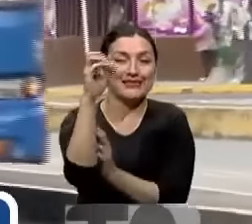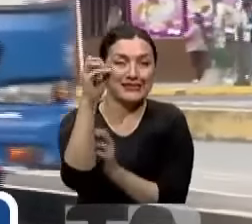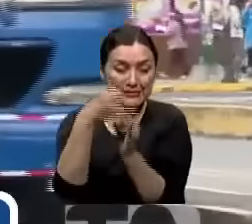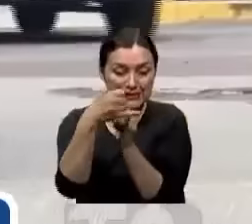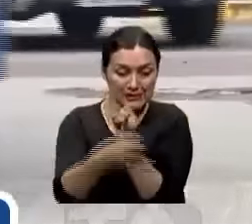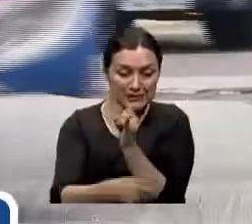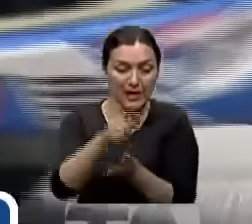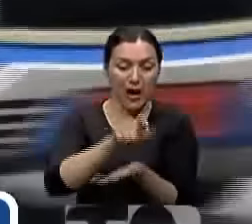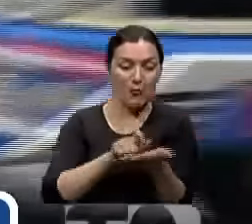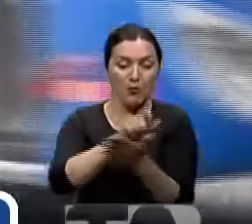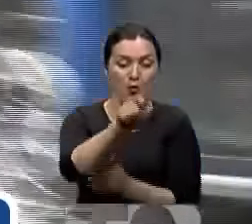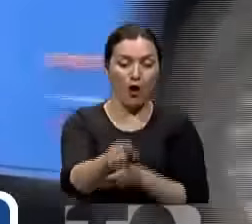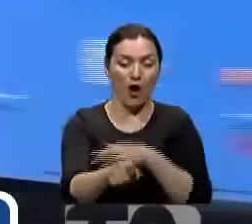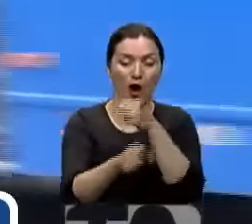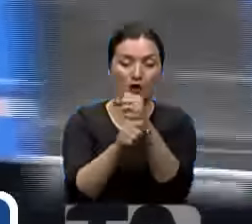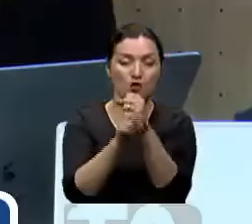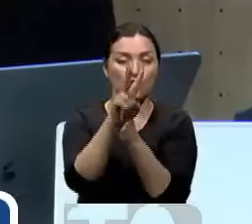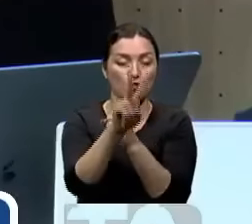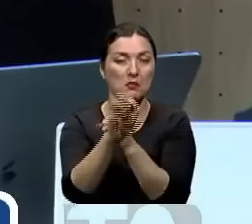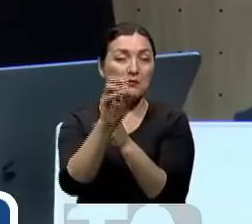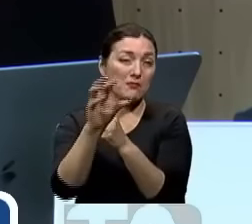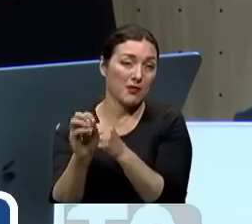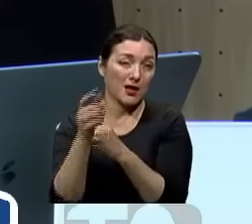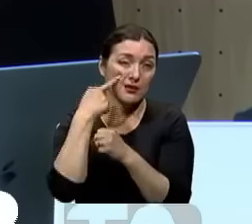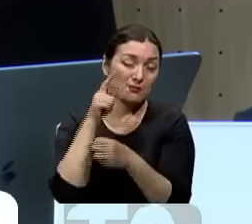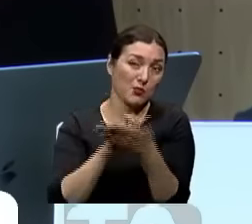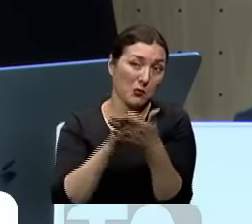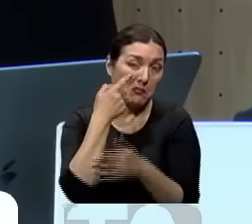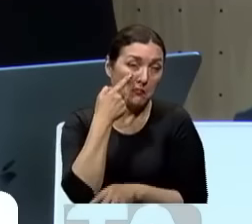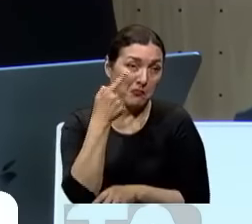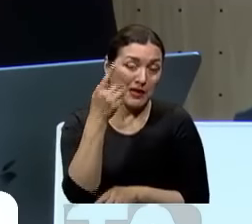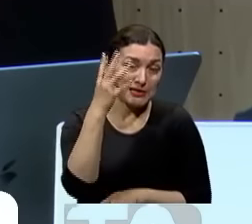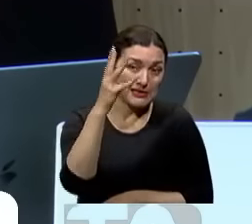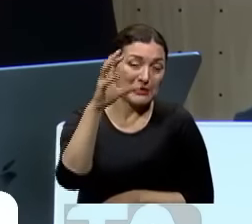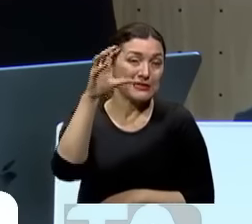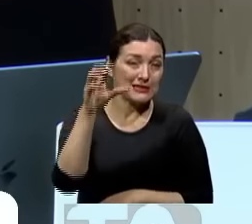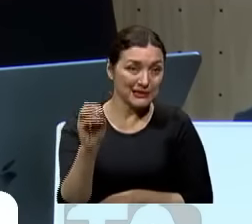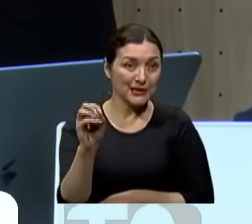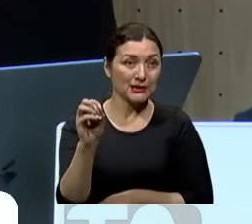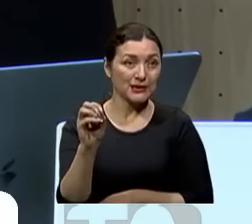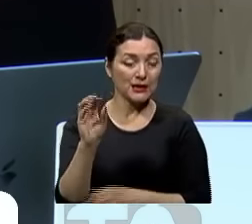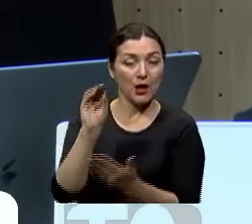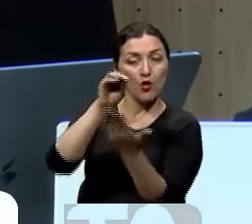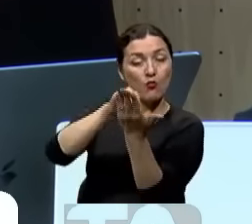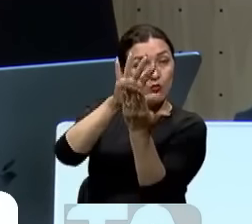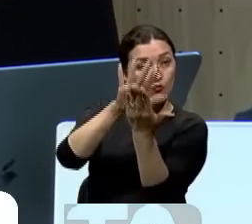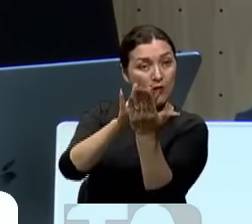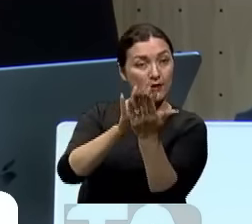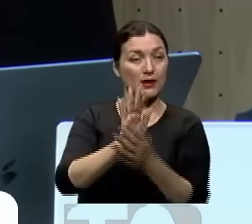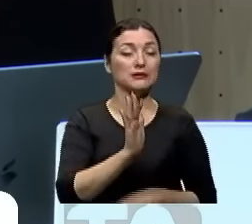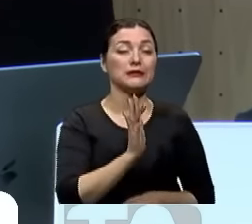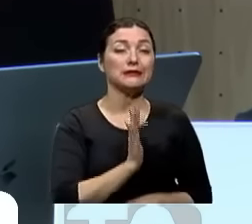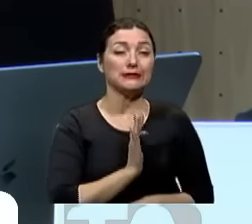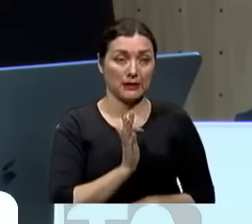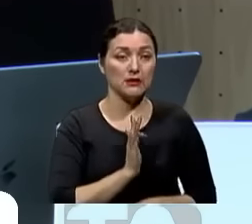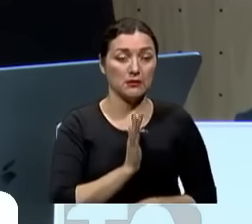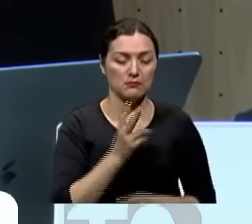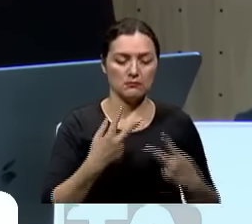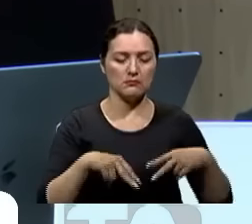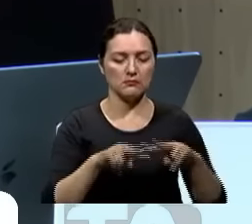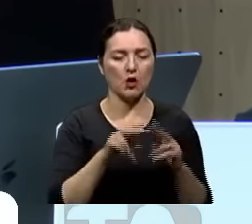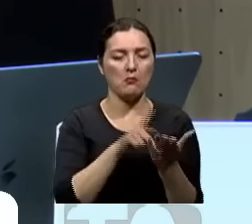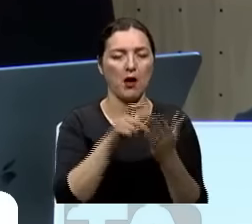en el 2020 es aún sostenible. 60 centavos es la tarifa que debió ser definida técnicamente, ¿sí? Sí